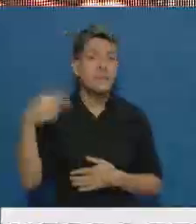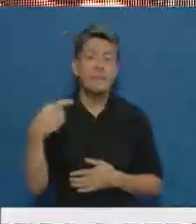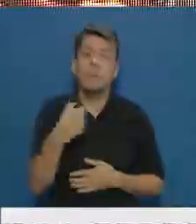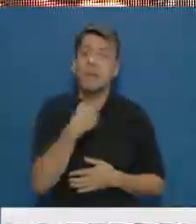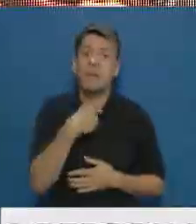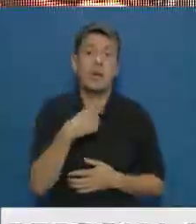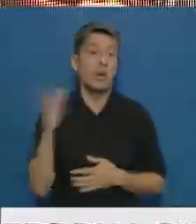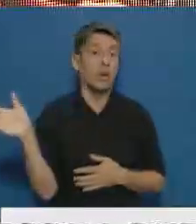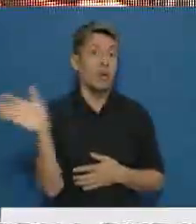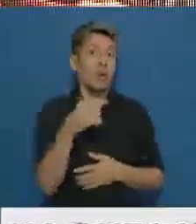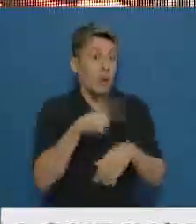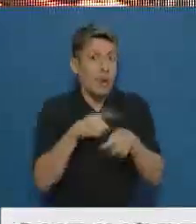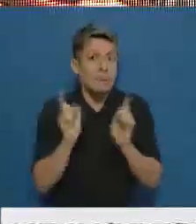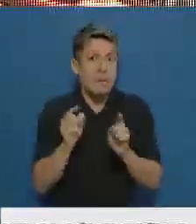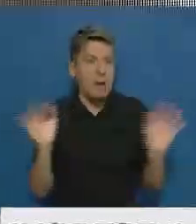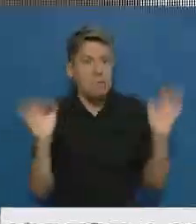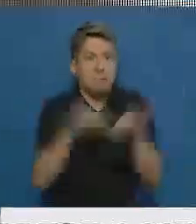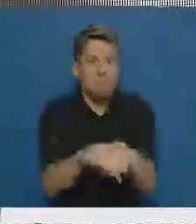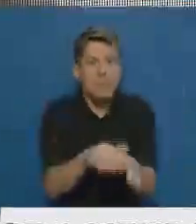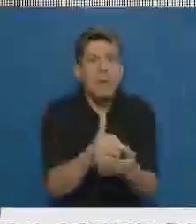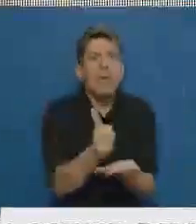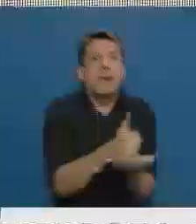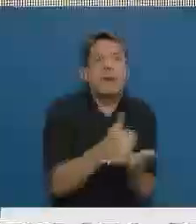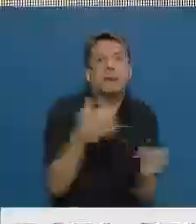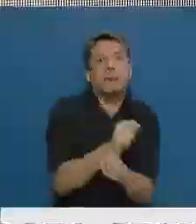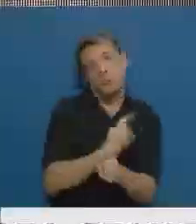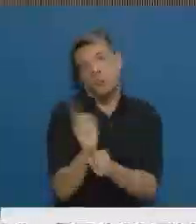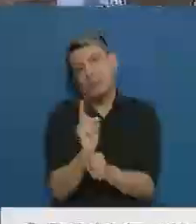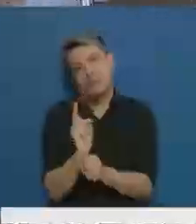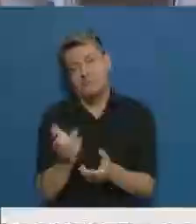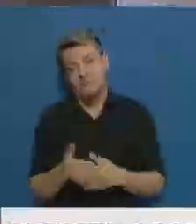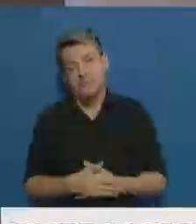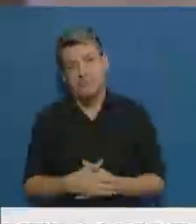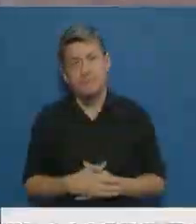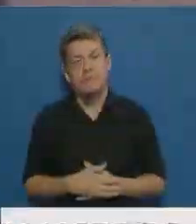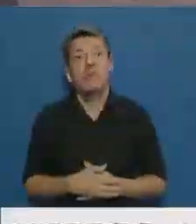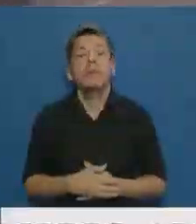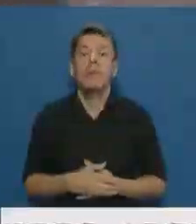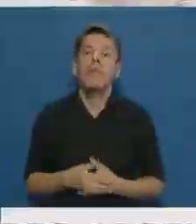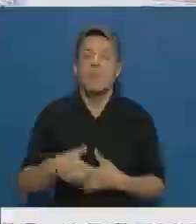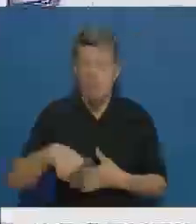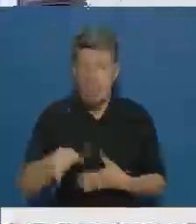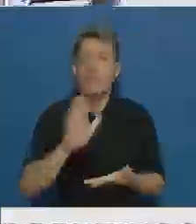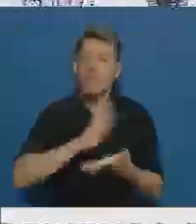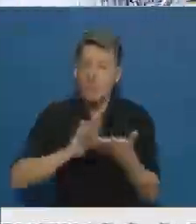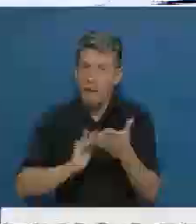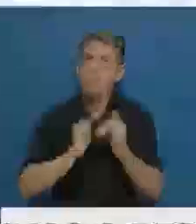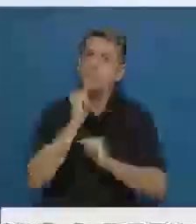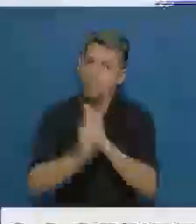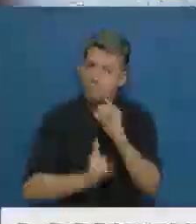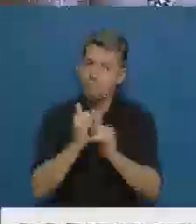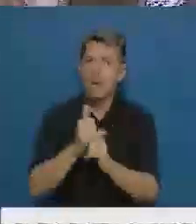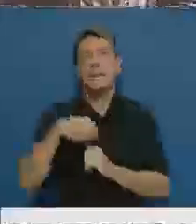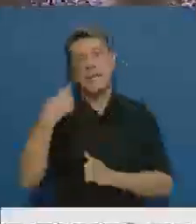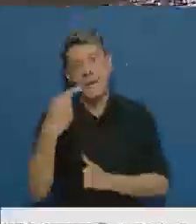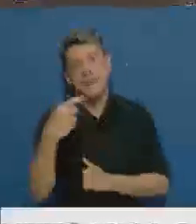que no estemos todos a la misma hora esperando el colectivo o la gran mayoría, que es lo que ocurre habitualmente. Bien, lo vamos a estar repitiendo sin duda mañana, el viernes